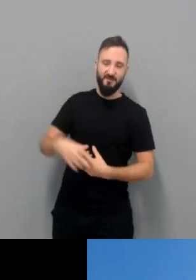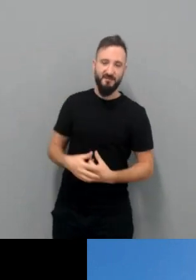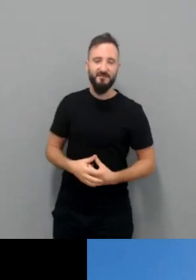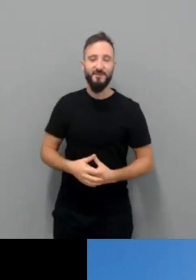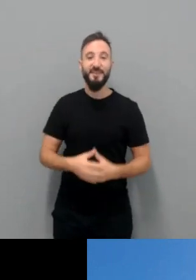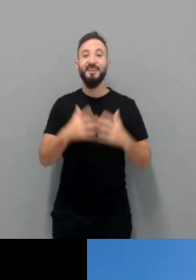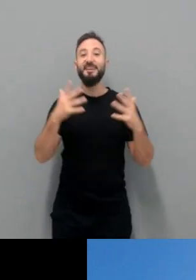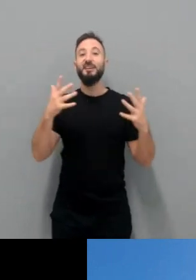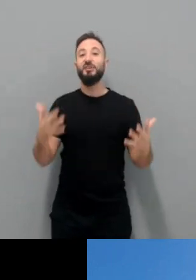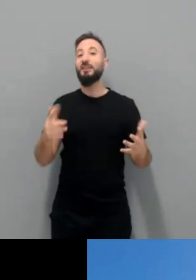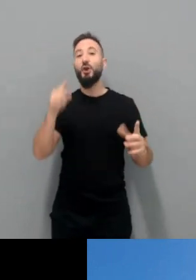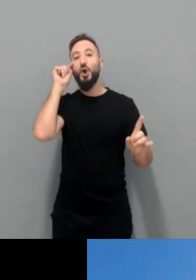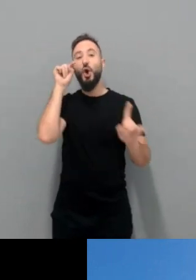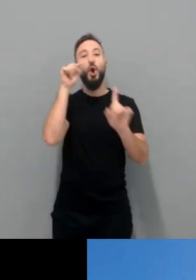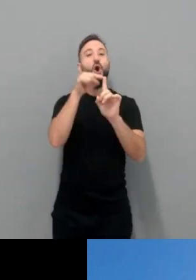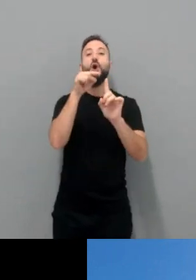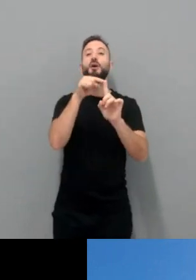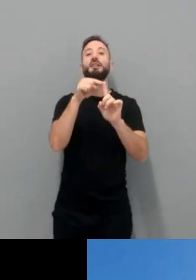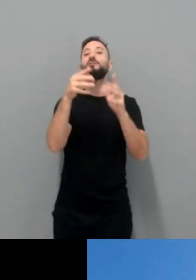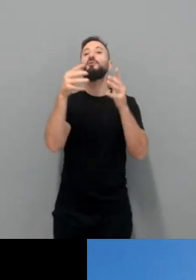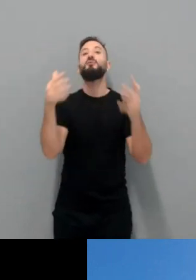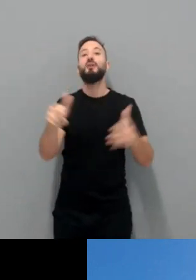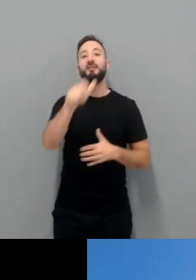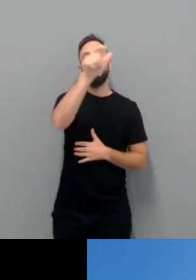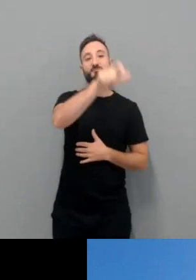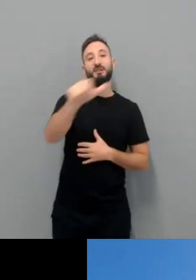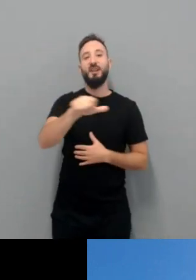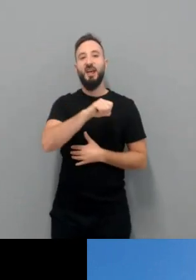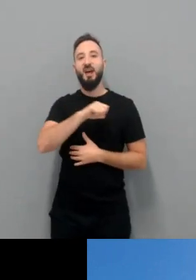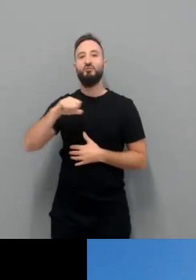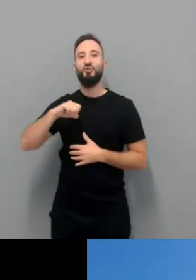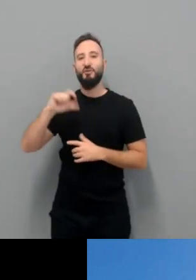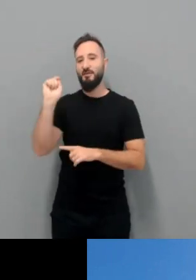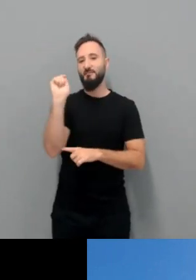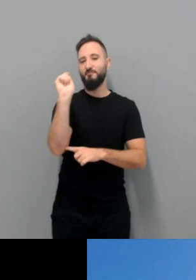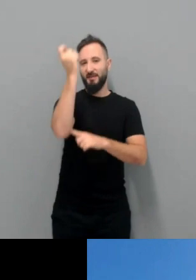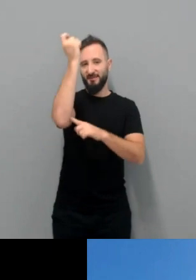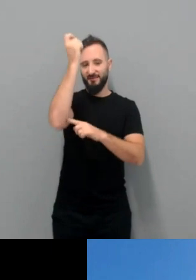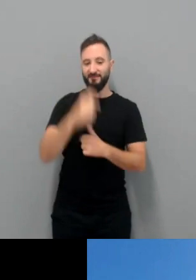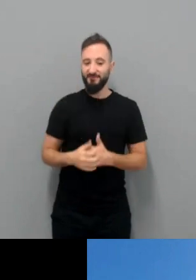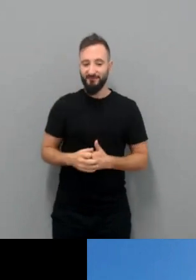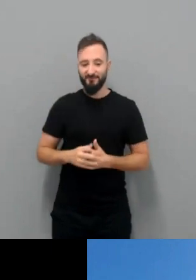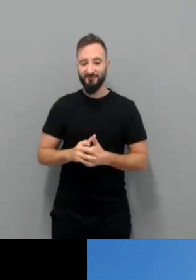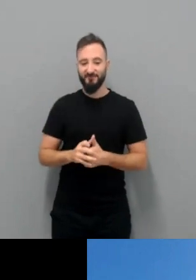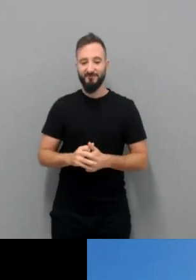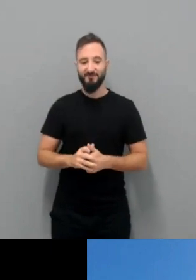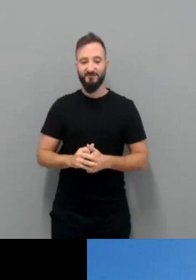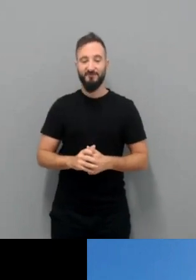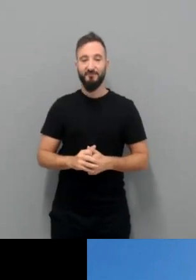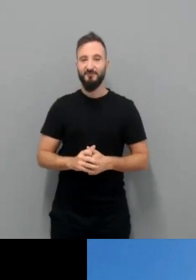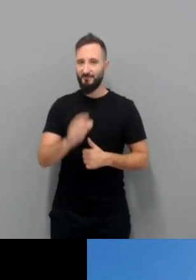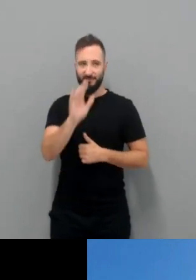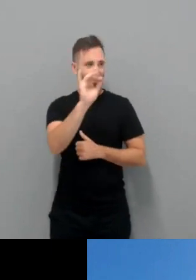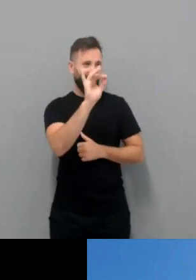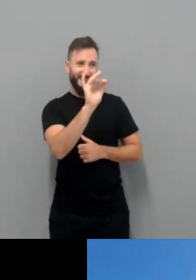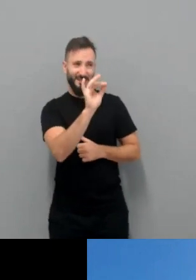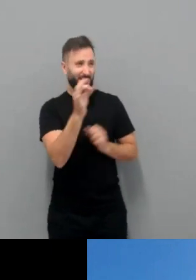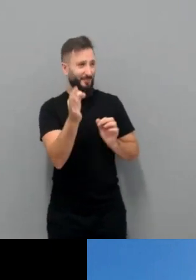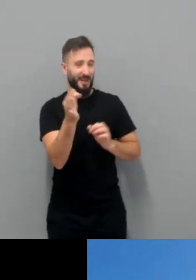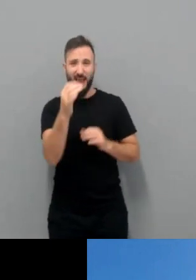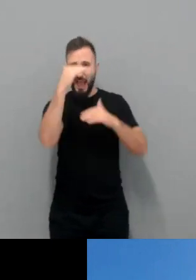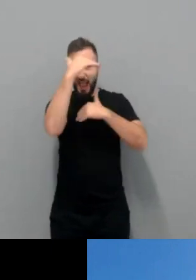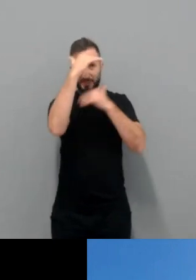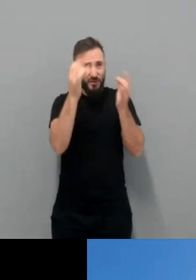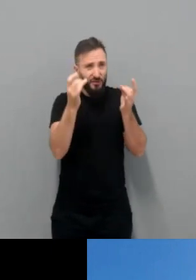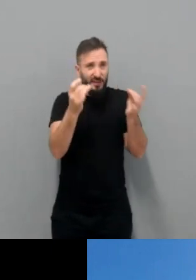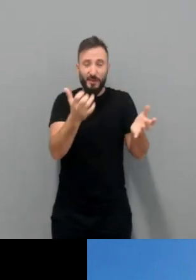que la finalidad sea que la persona sea autónoma. O sea, al final, no se puede entender la atención temprana sin